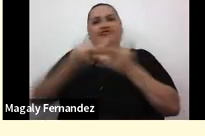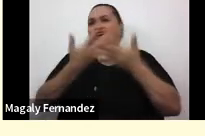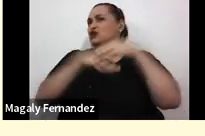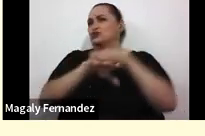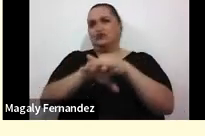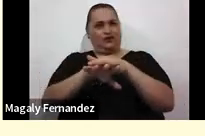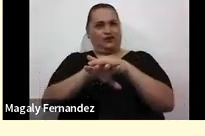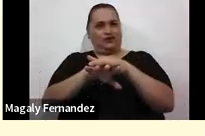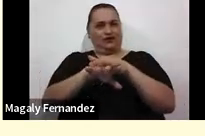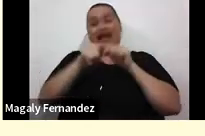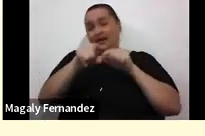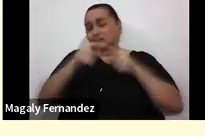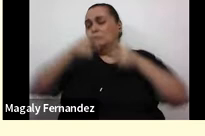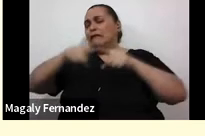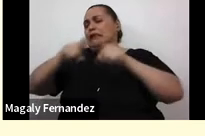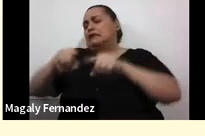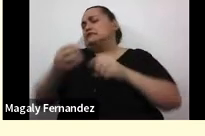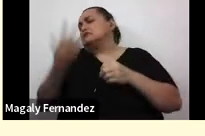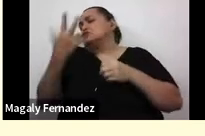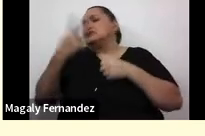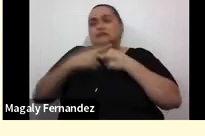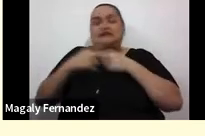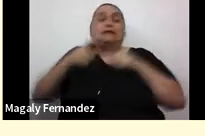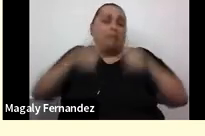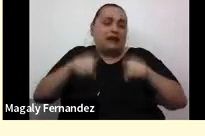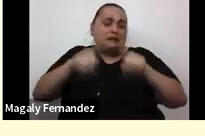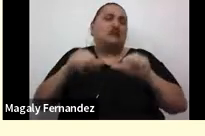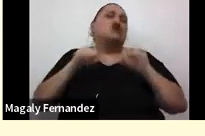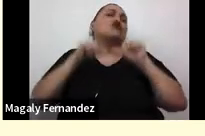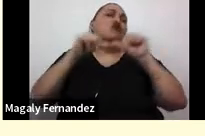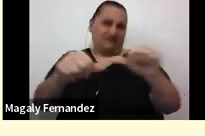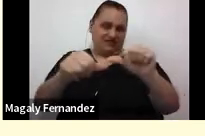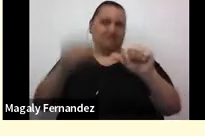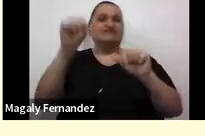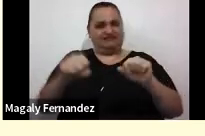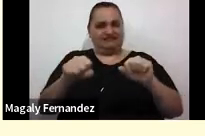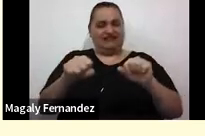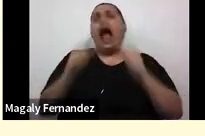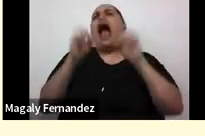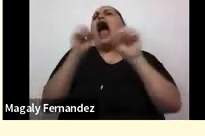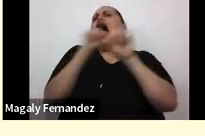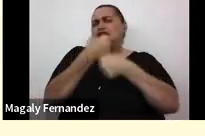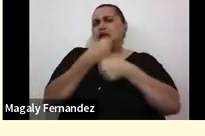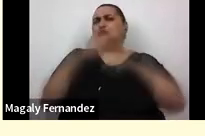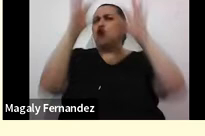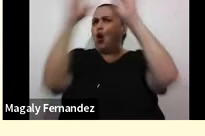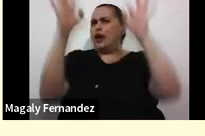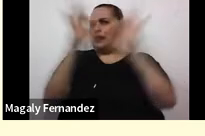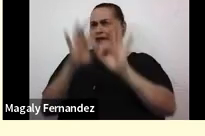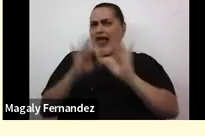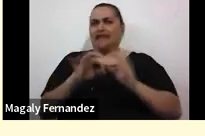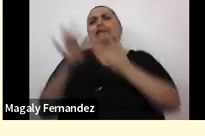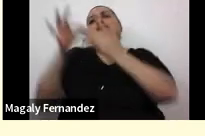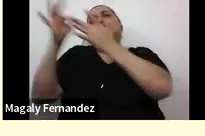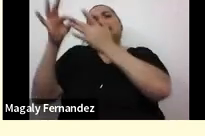esto es lo que ha ocurrido muchísimas veces y sigue ocurriendo verdad Entonces sí claro hagamos Olimpia olimpiadas especiales este